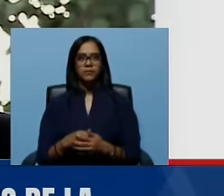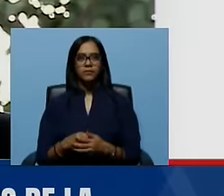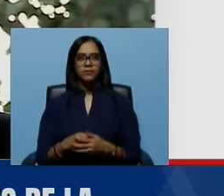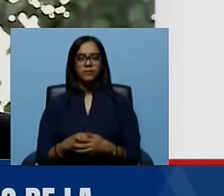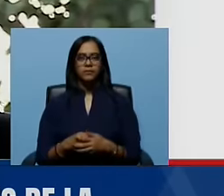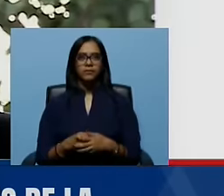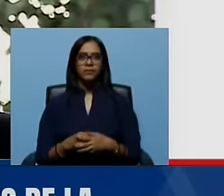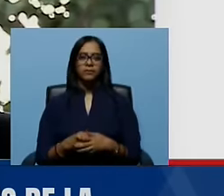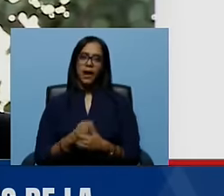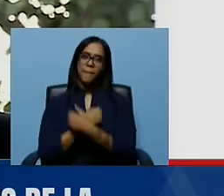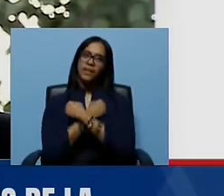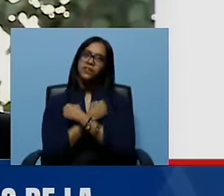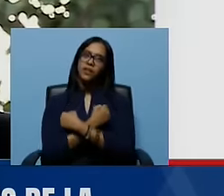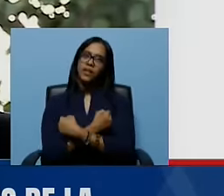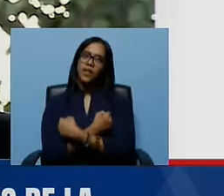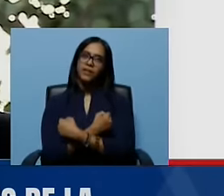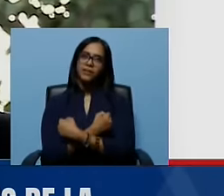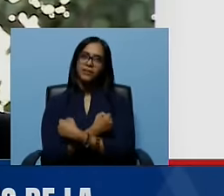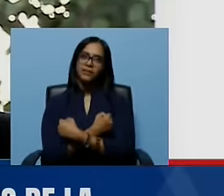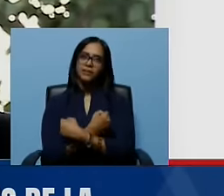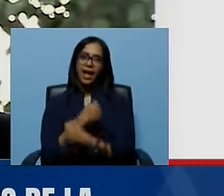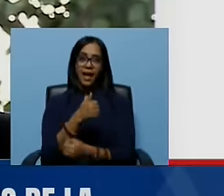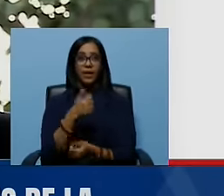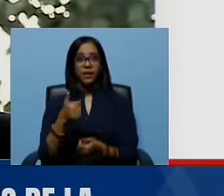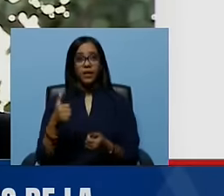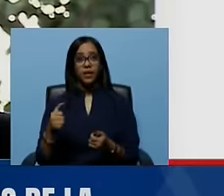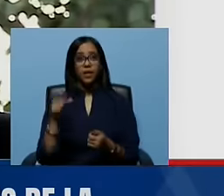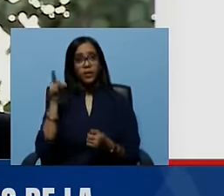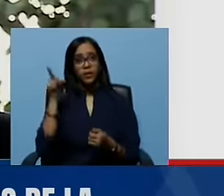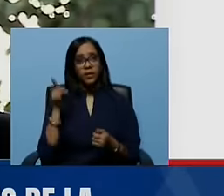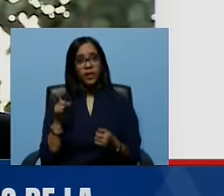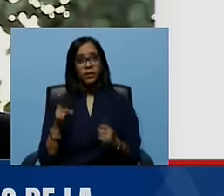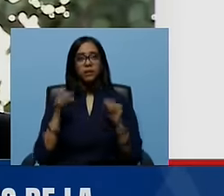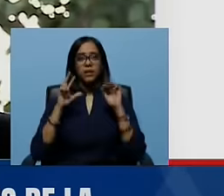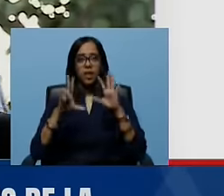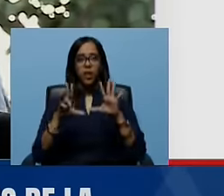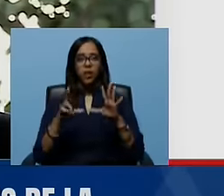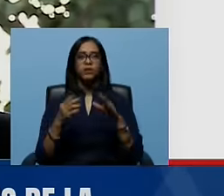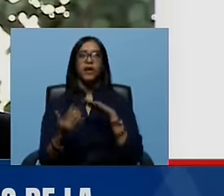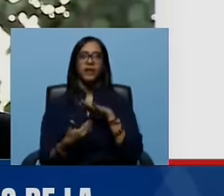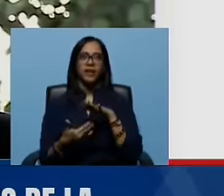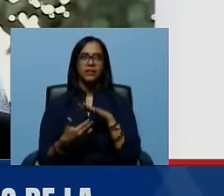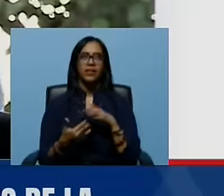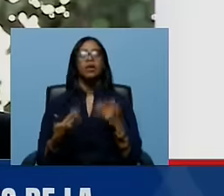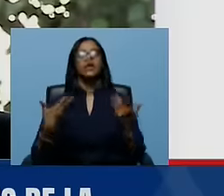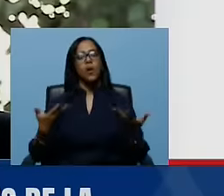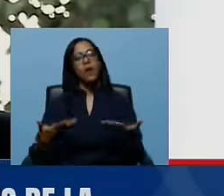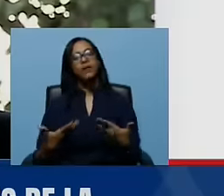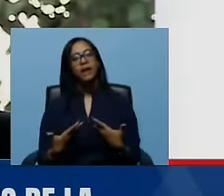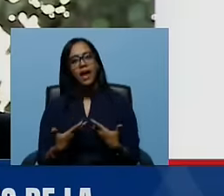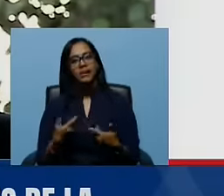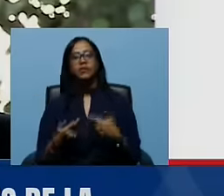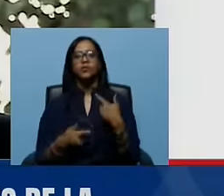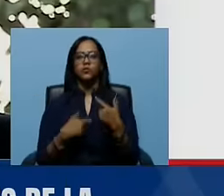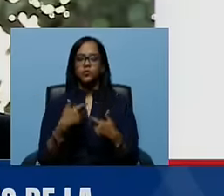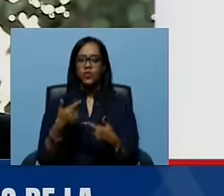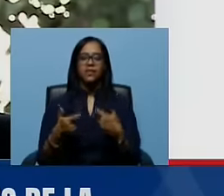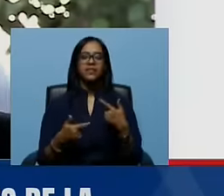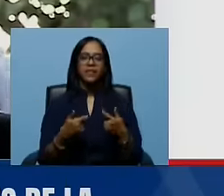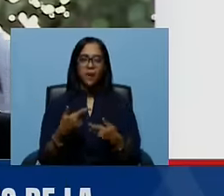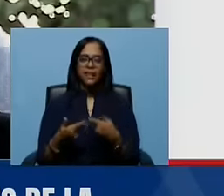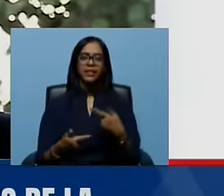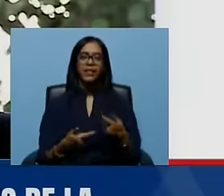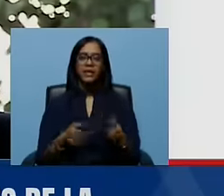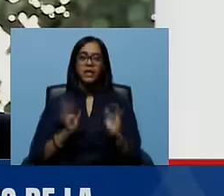apasionada a cada uno de ellas, de los 8 vértices, nos van dejando sucesivamente,